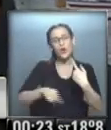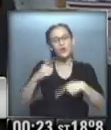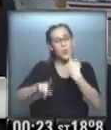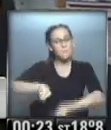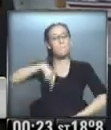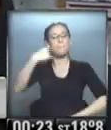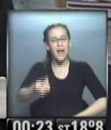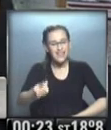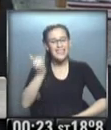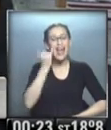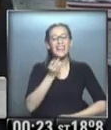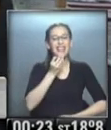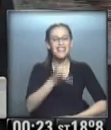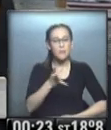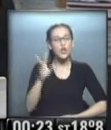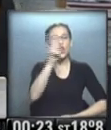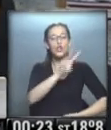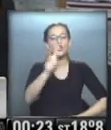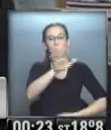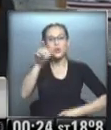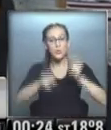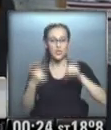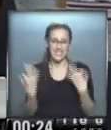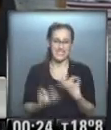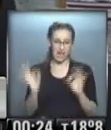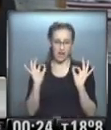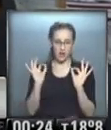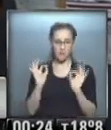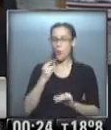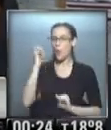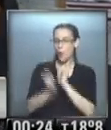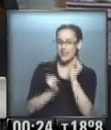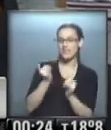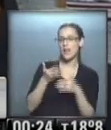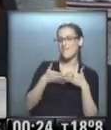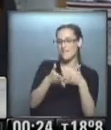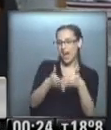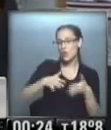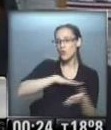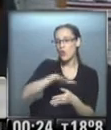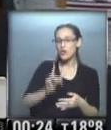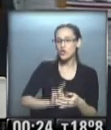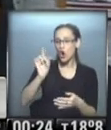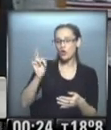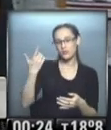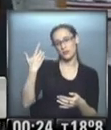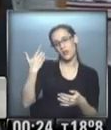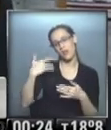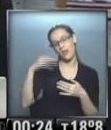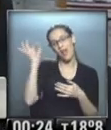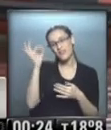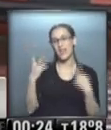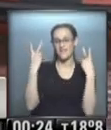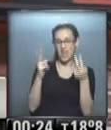que los testimonios de los 155 sobrevivientes daban cuenta de que en el barco que partió del norte de África viajaban